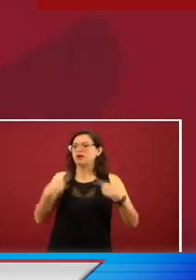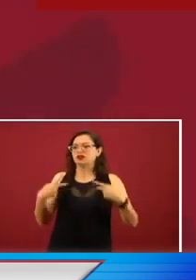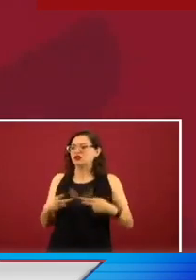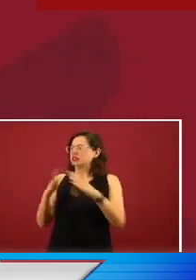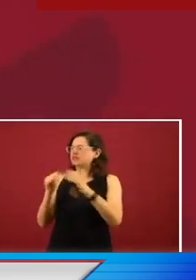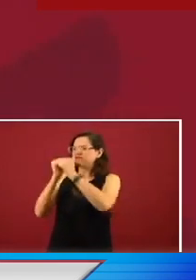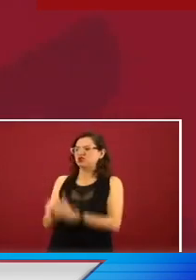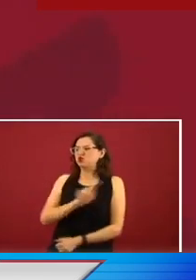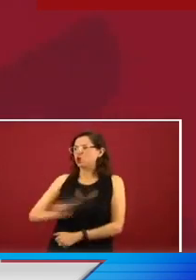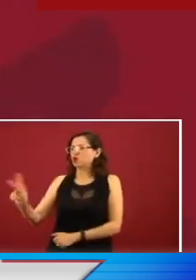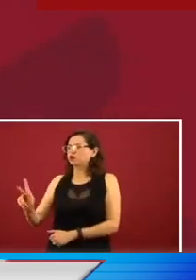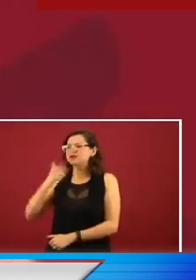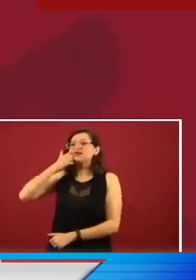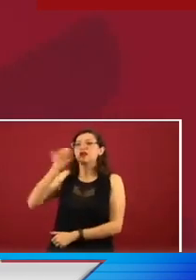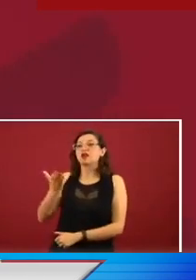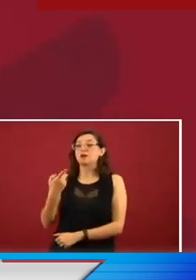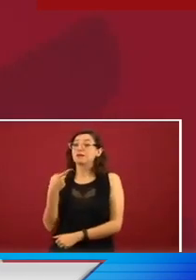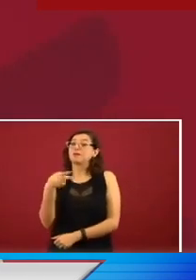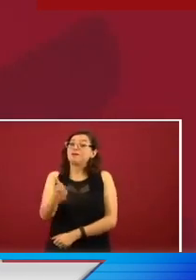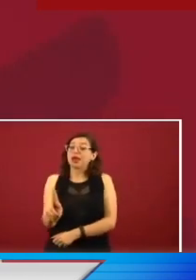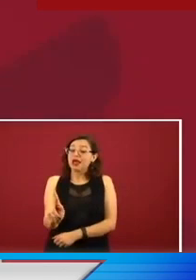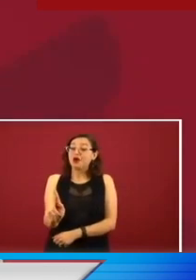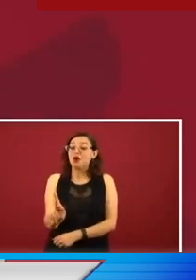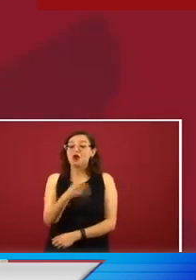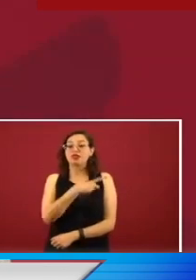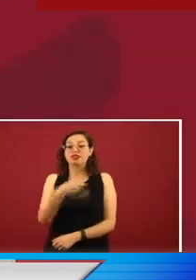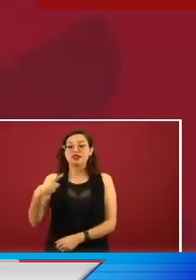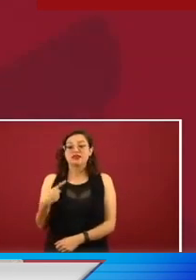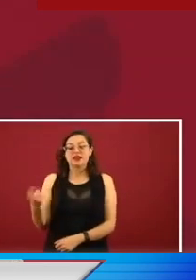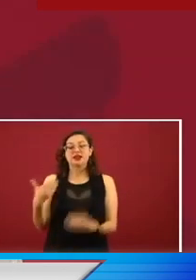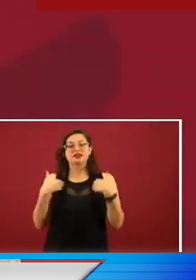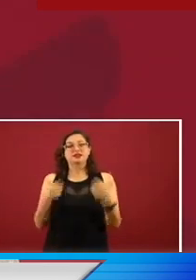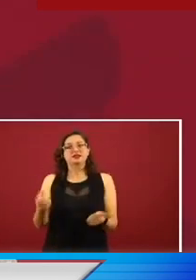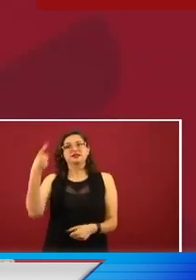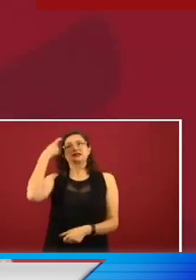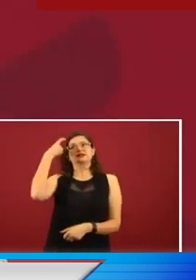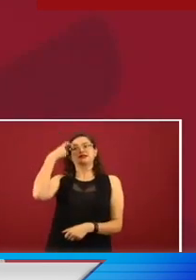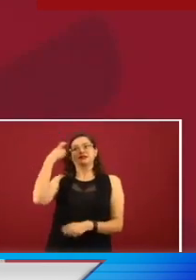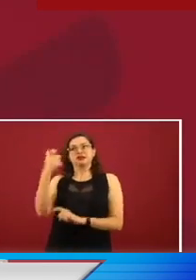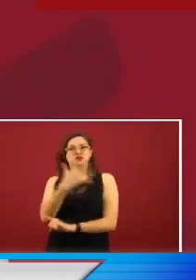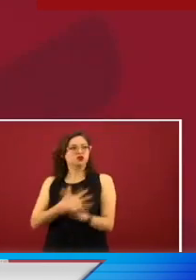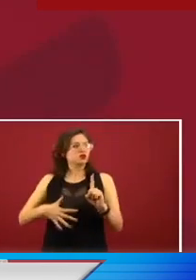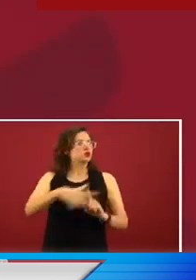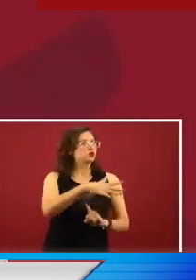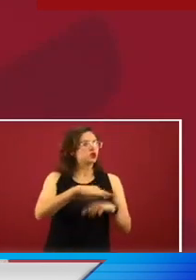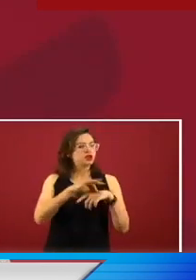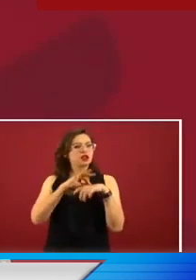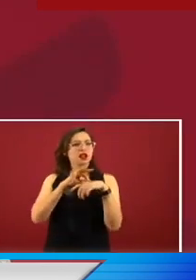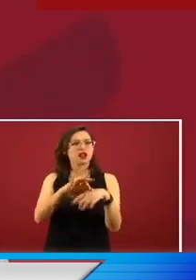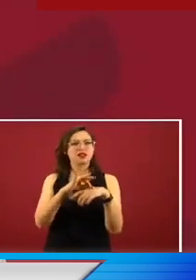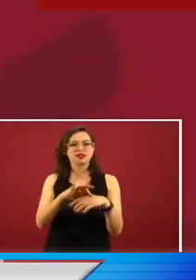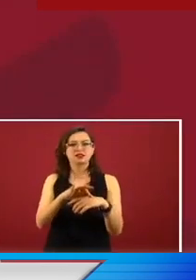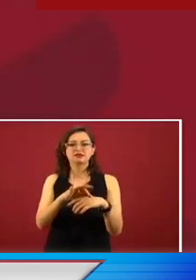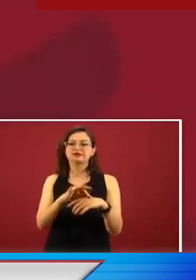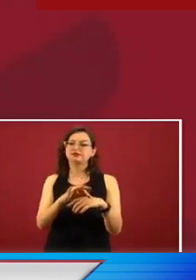esta emergencia sanitaria. Los técnicos y especialistas prevén que el 19 de abril es posible salir de la gravedad que significa esta enfermedad en